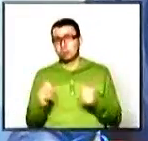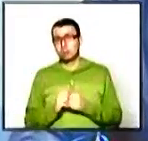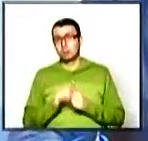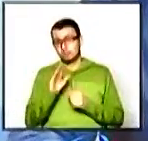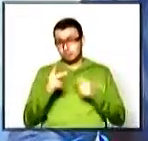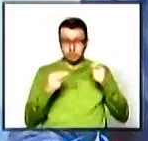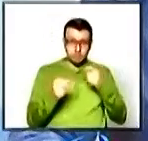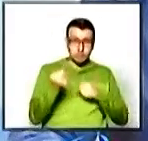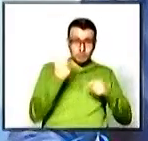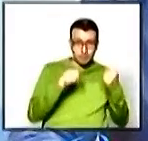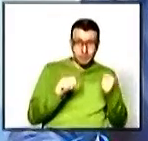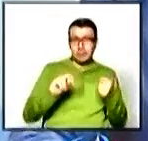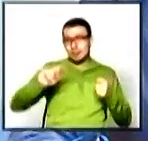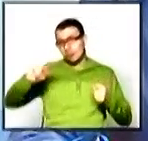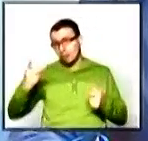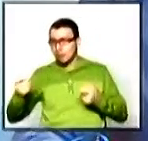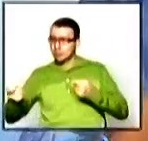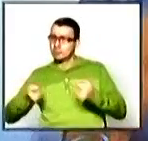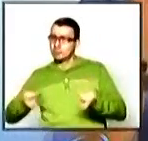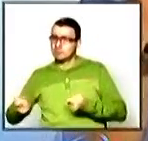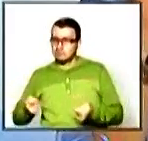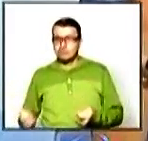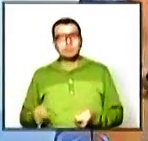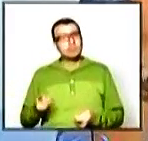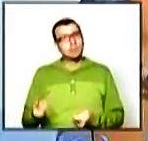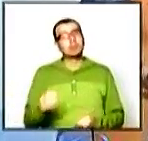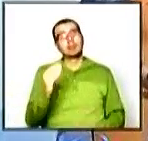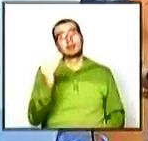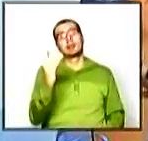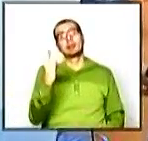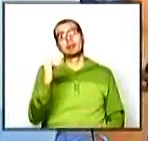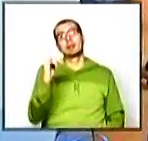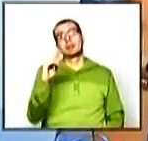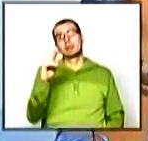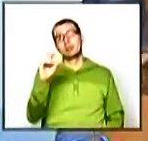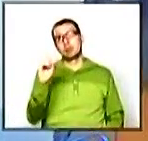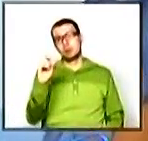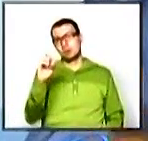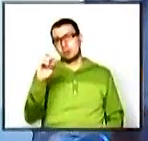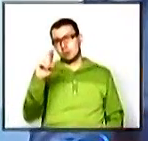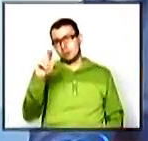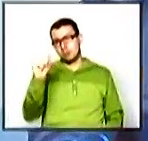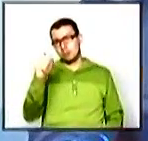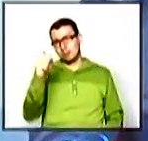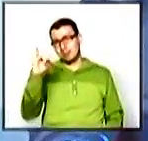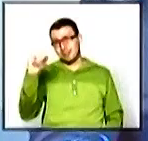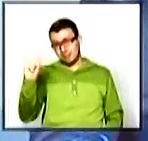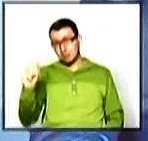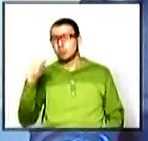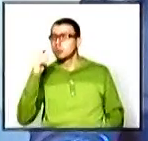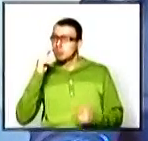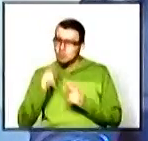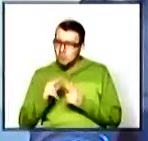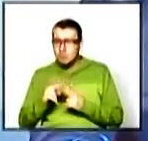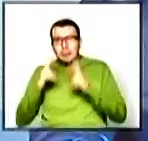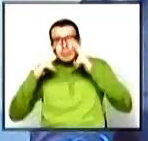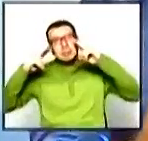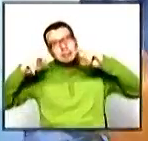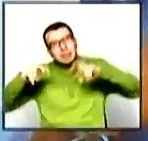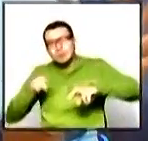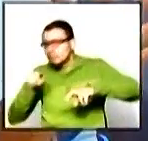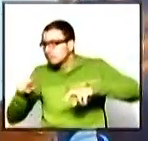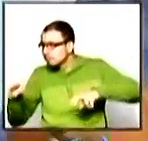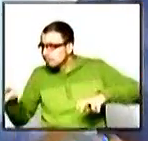esta segunda parte de quiropraxia, pero que conozcan, que investiguen todo lo que hay